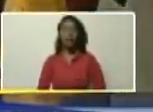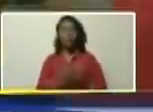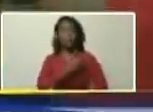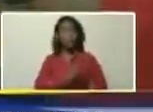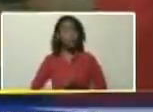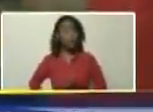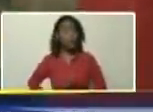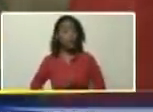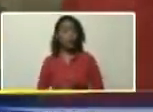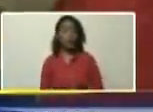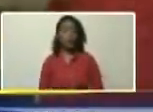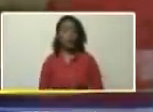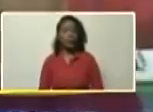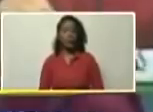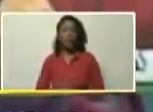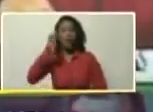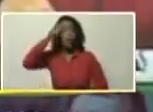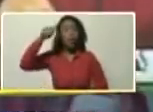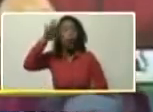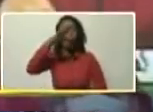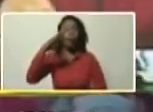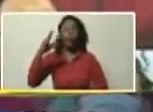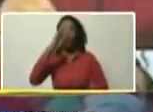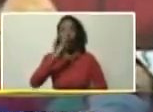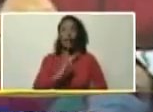Presidente, pueblo de Barinas,